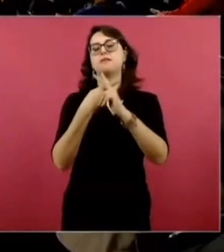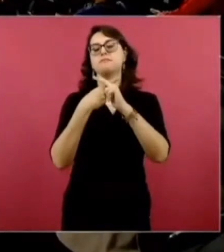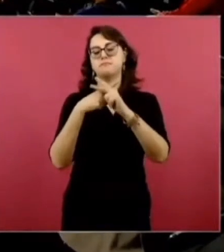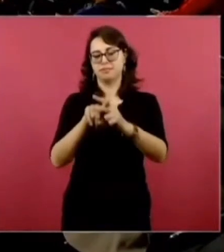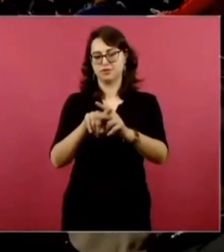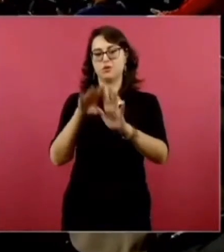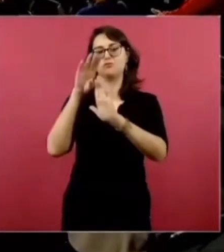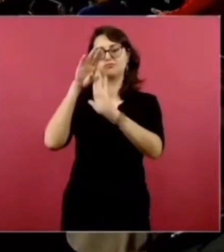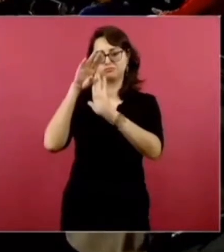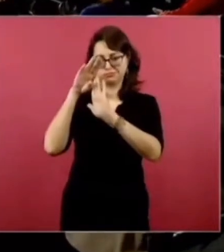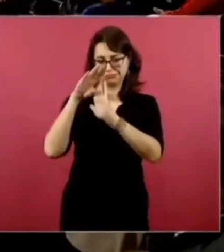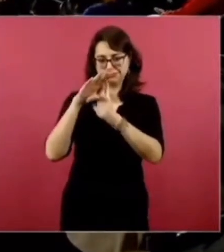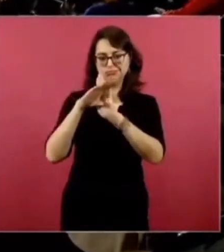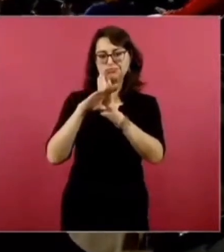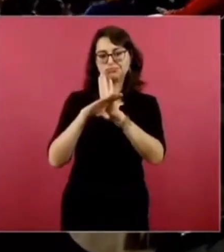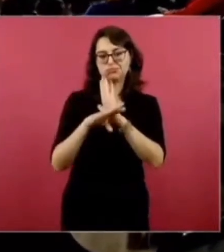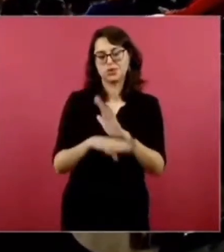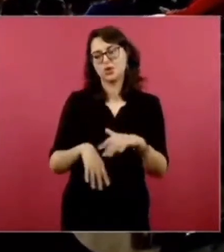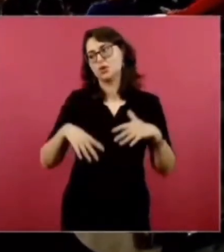es buena noticia.